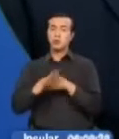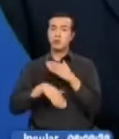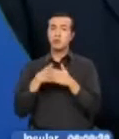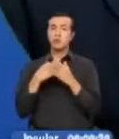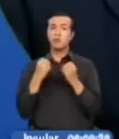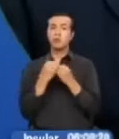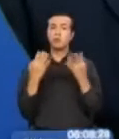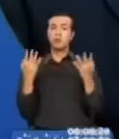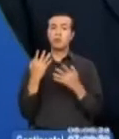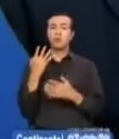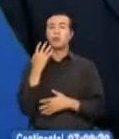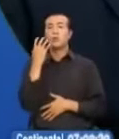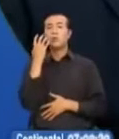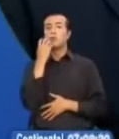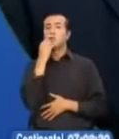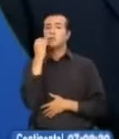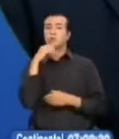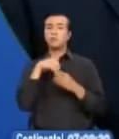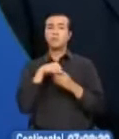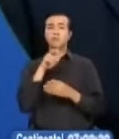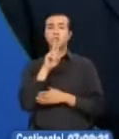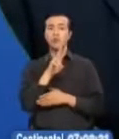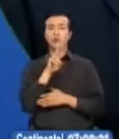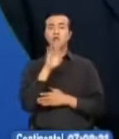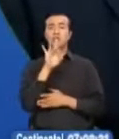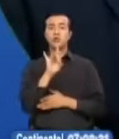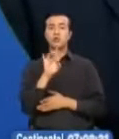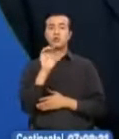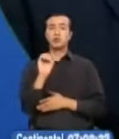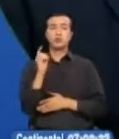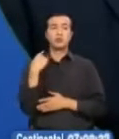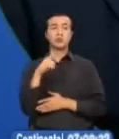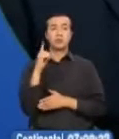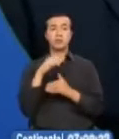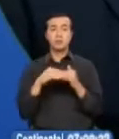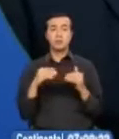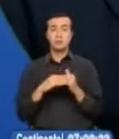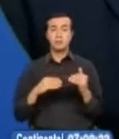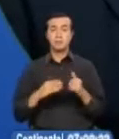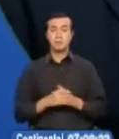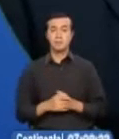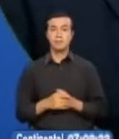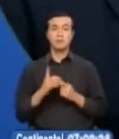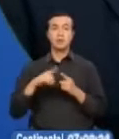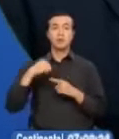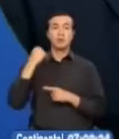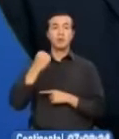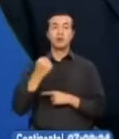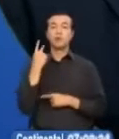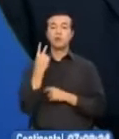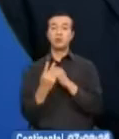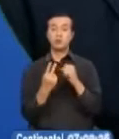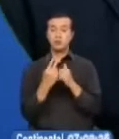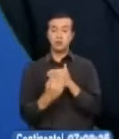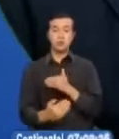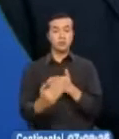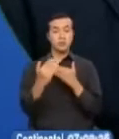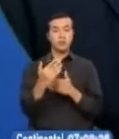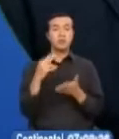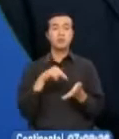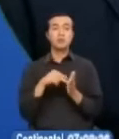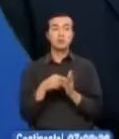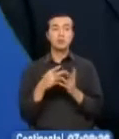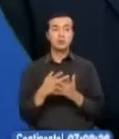como importantes ahorros de un poco más de 280 millones de dólares para los próximos dos años lo que